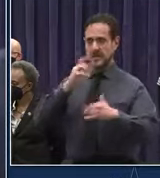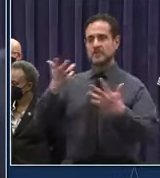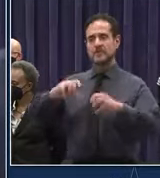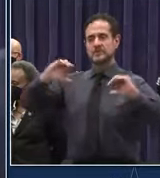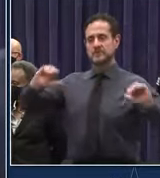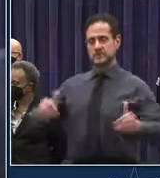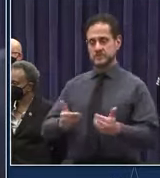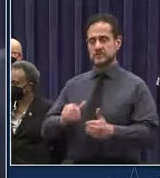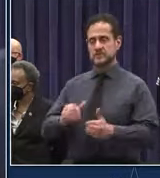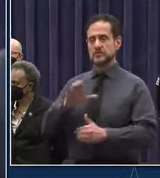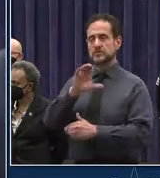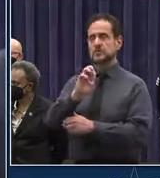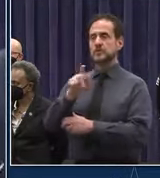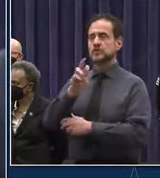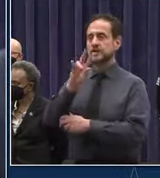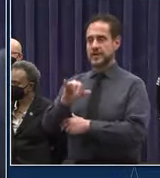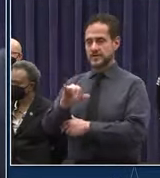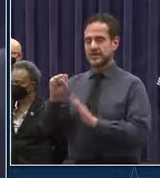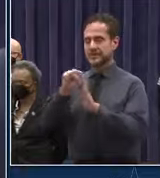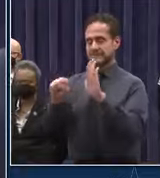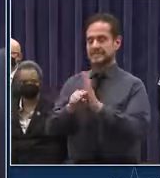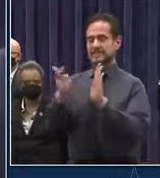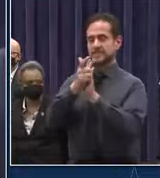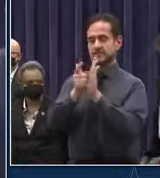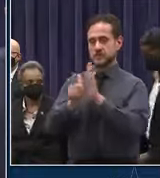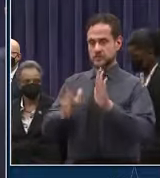I would like to introduce Cook County State's Attorney Kim Fox.